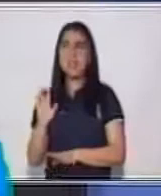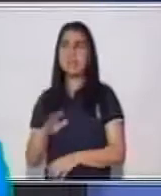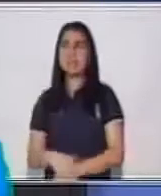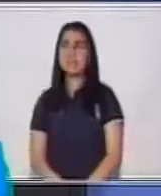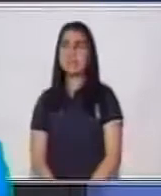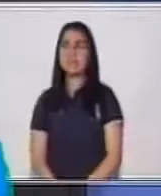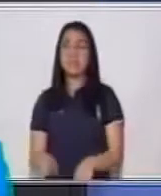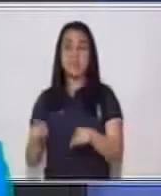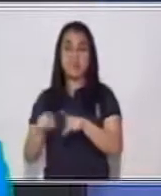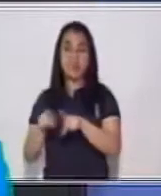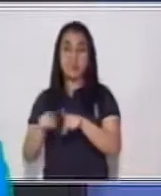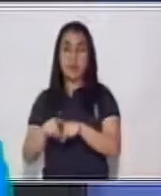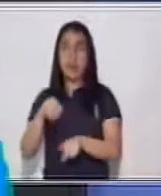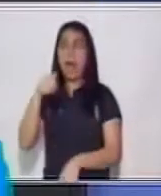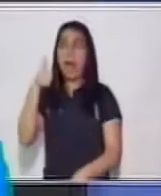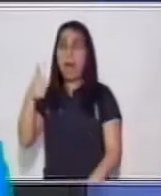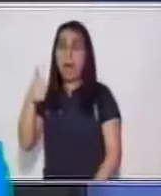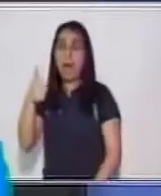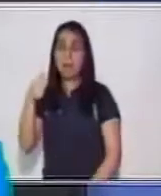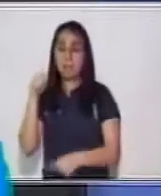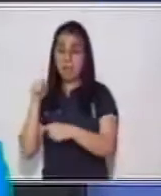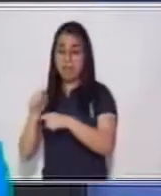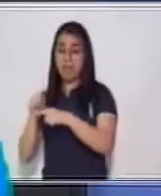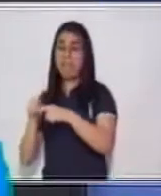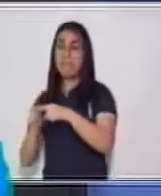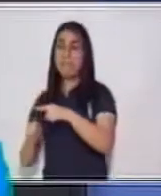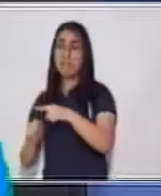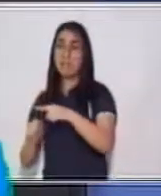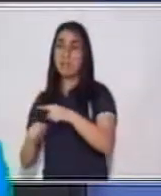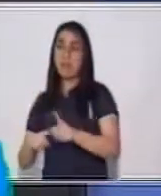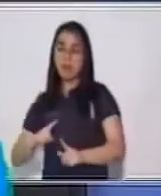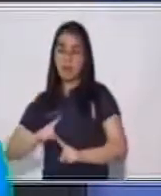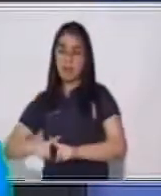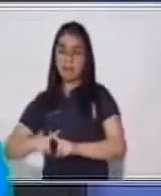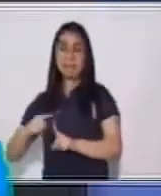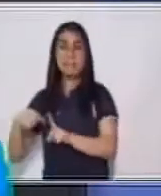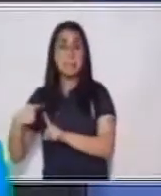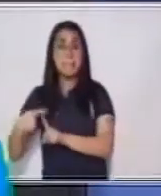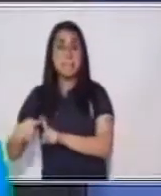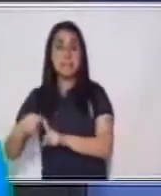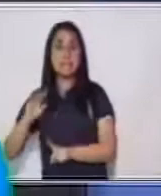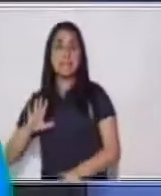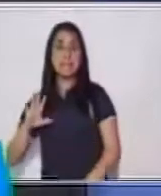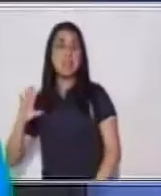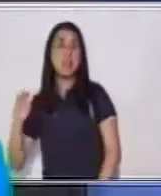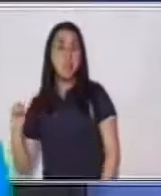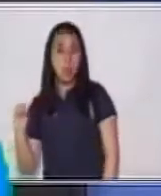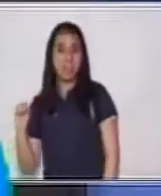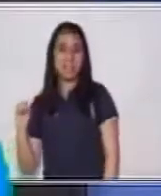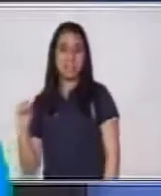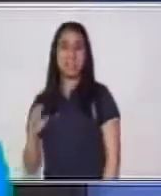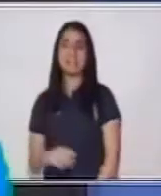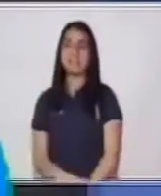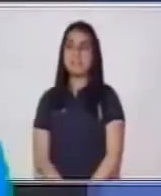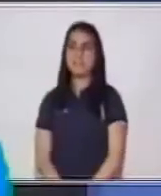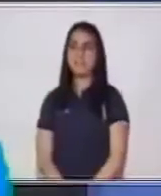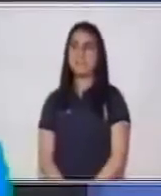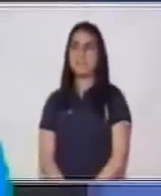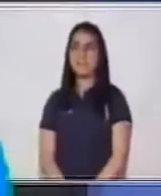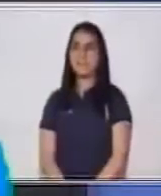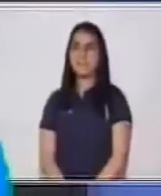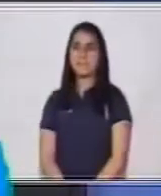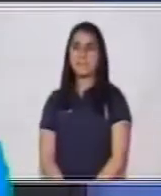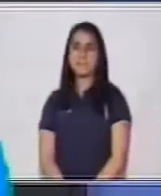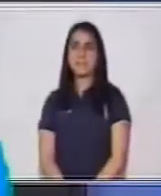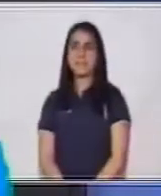Ok. Ahora, despejemos la altura del árbol o la altura de